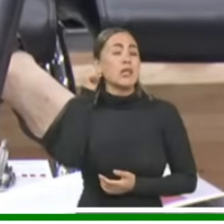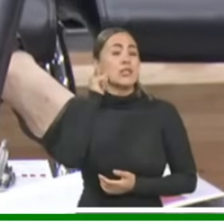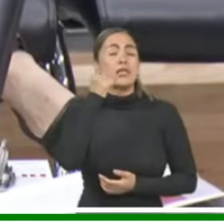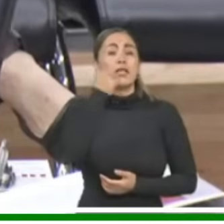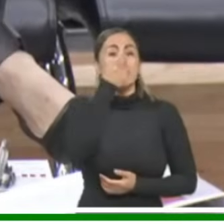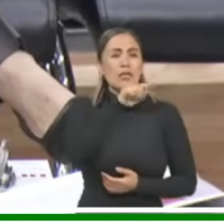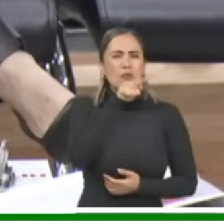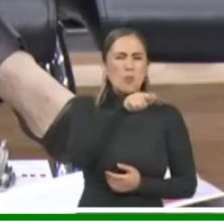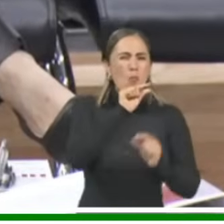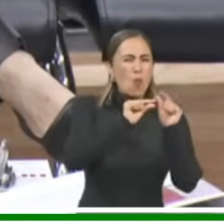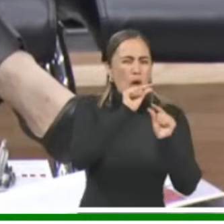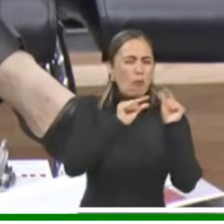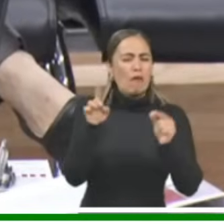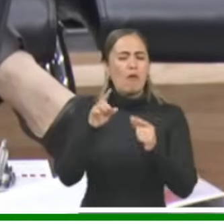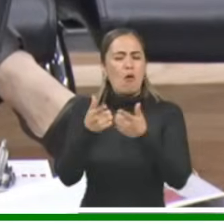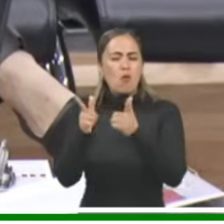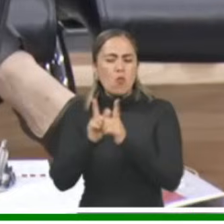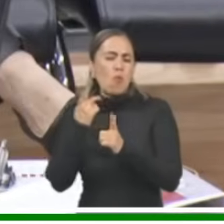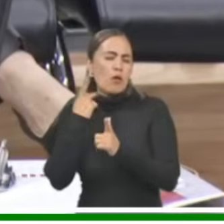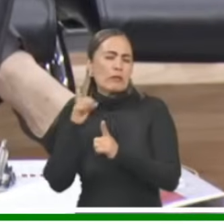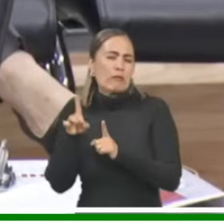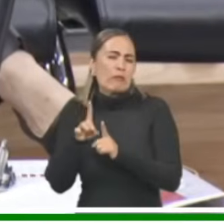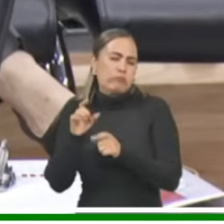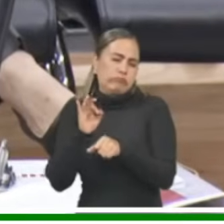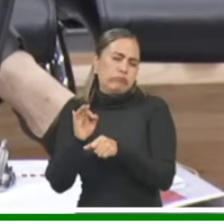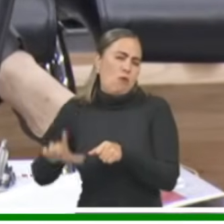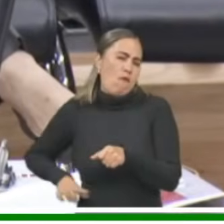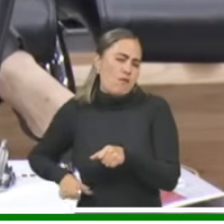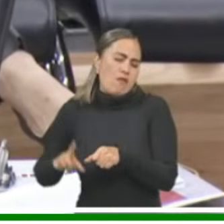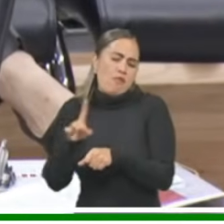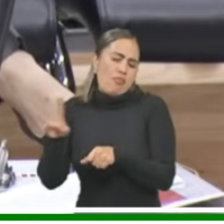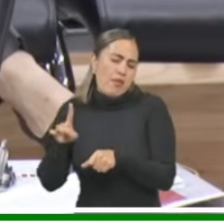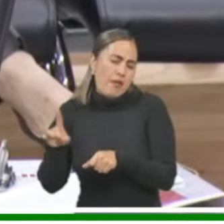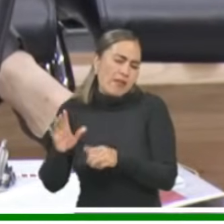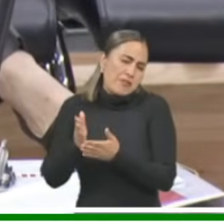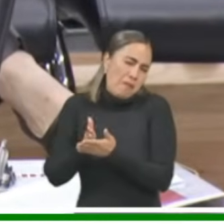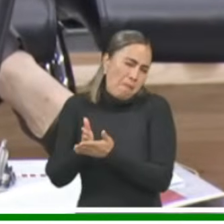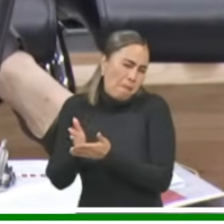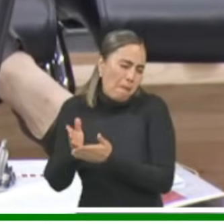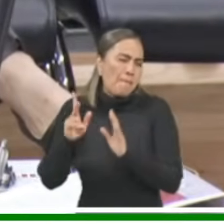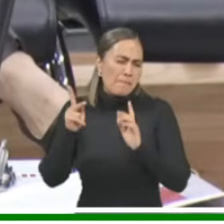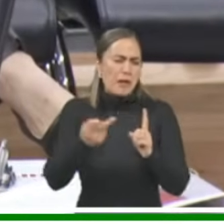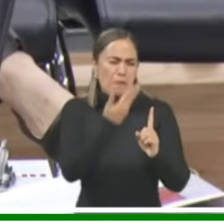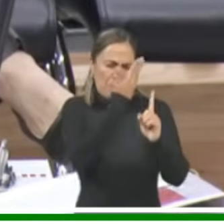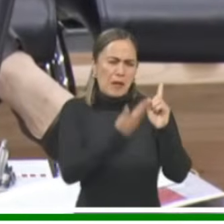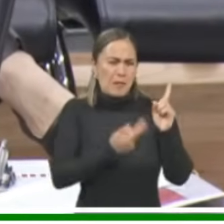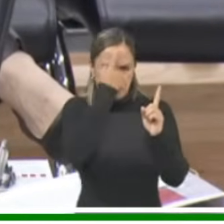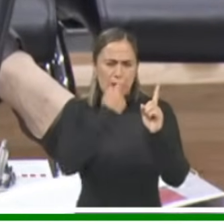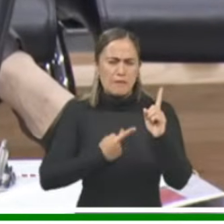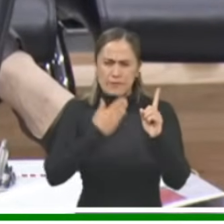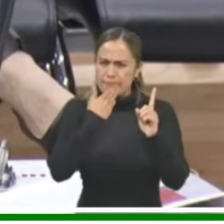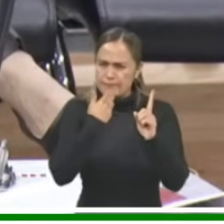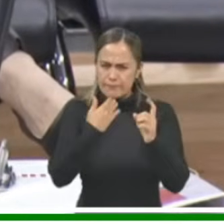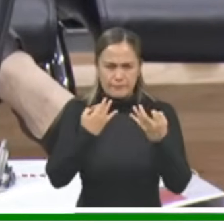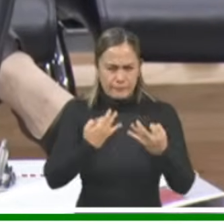venido derechizando, pero que cumple el perfil necesario. Yo francamente creo